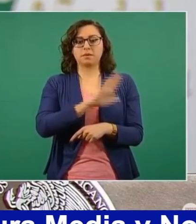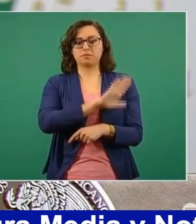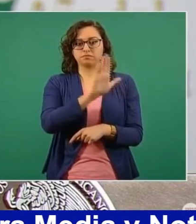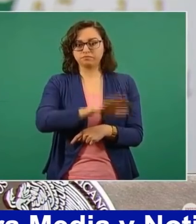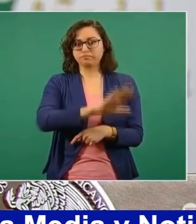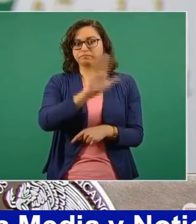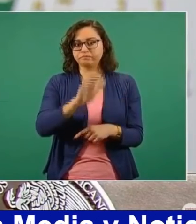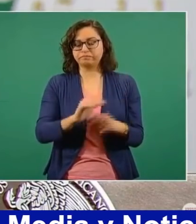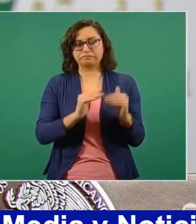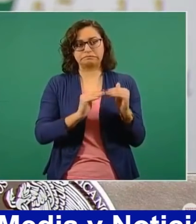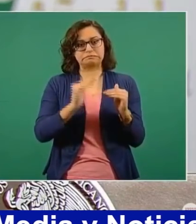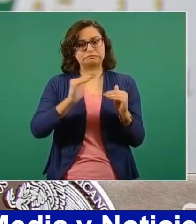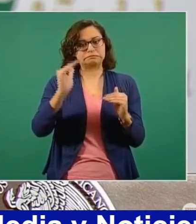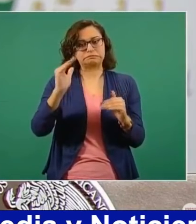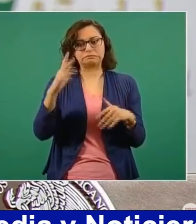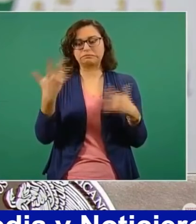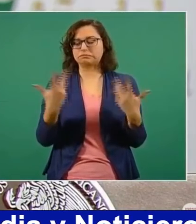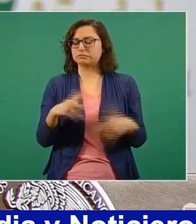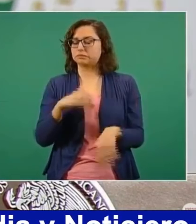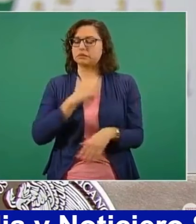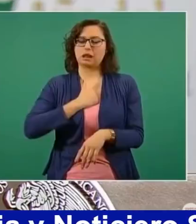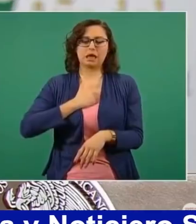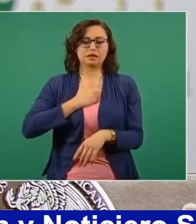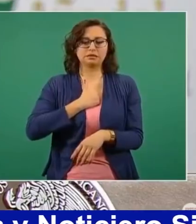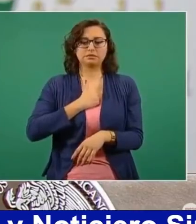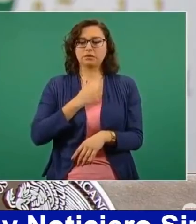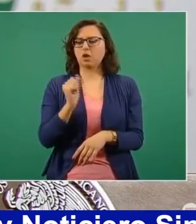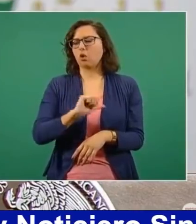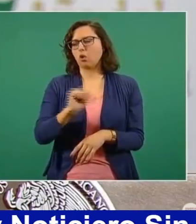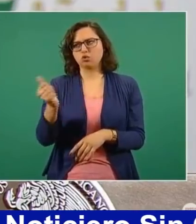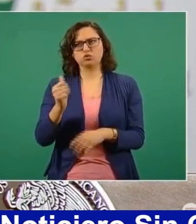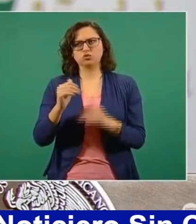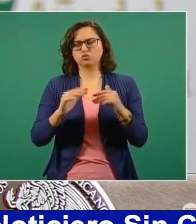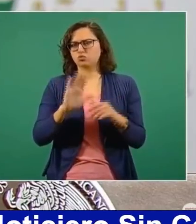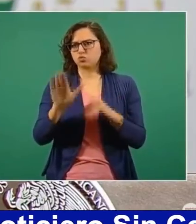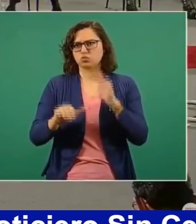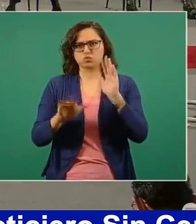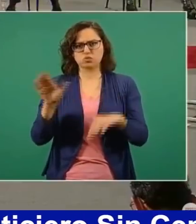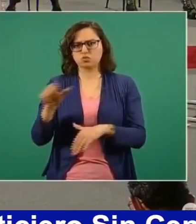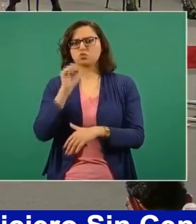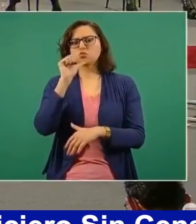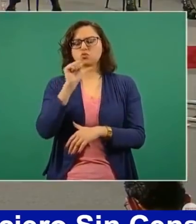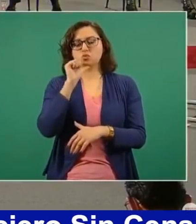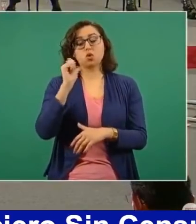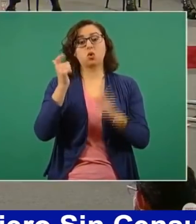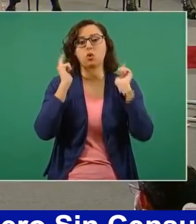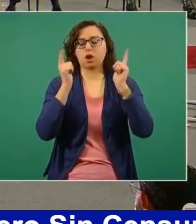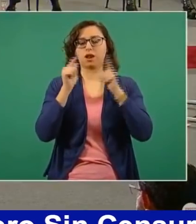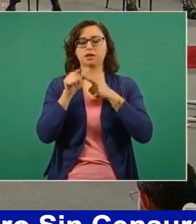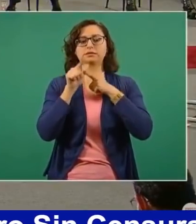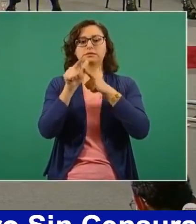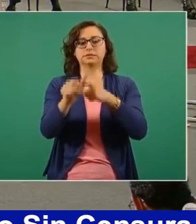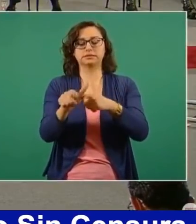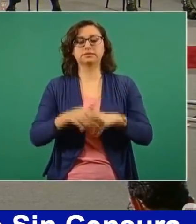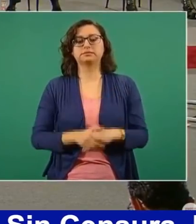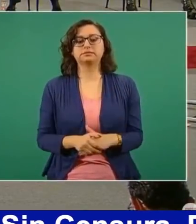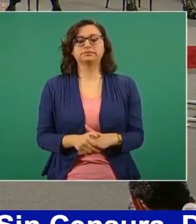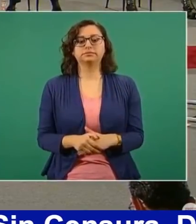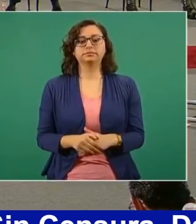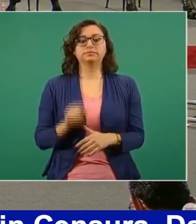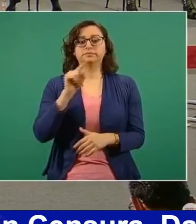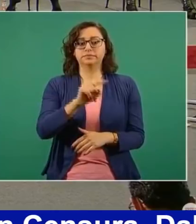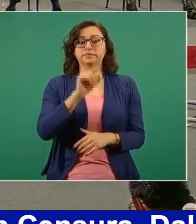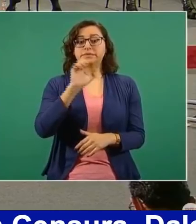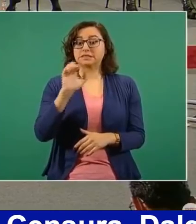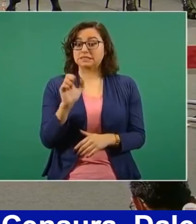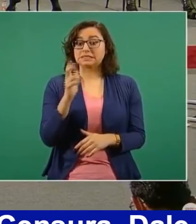defunciones, siempre muy lamentables, en otros no se ve este cambio y ojalá que no ocurra. Aquí vemos Chihuahua, es la entidad federativa